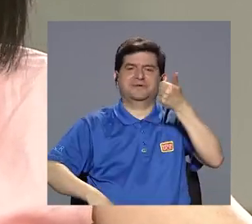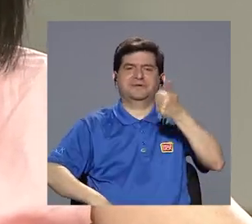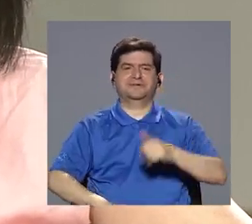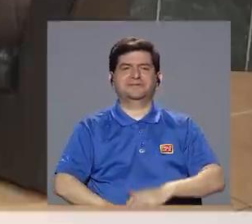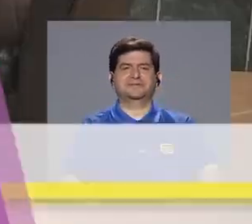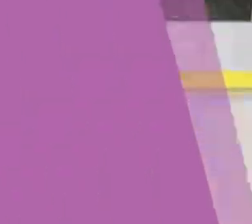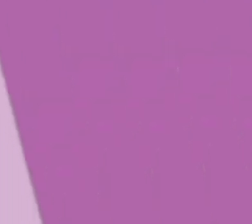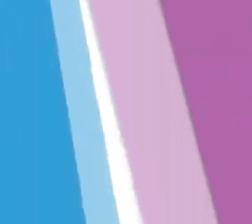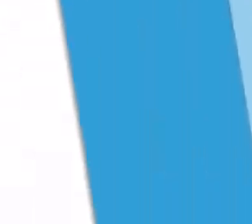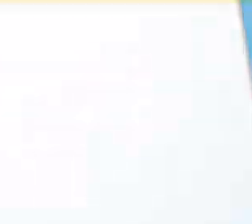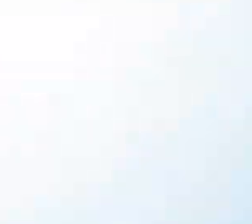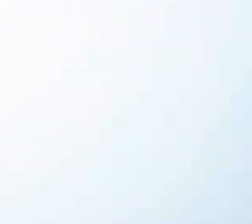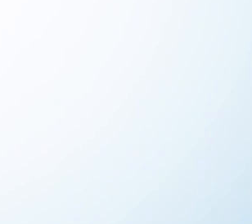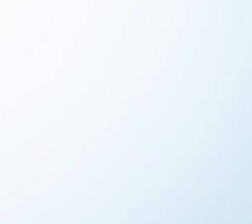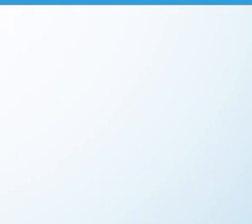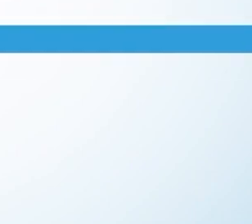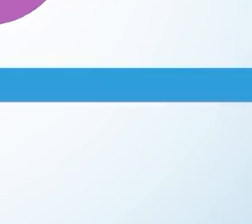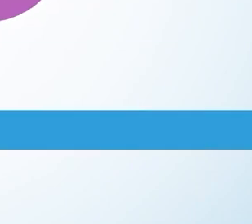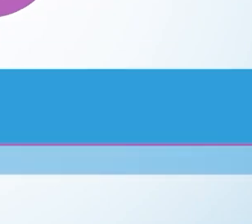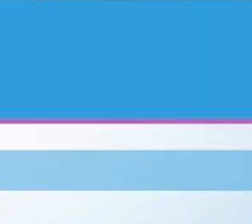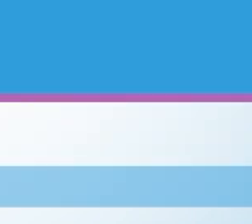Mejor.